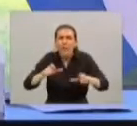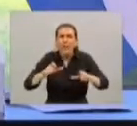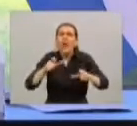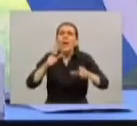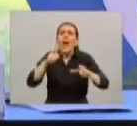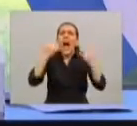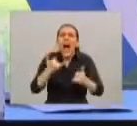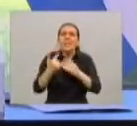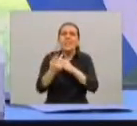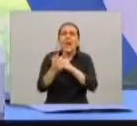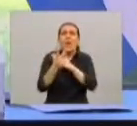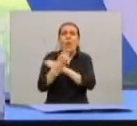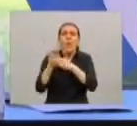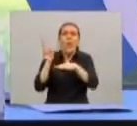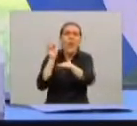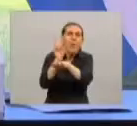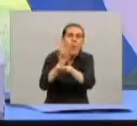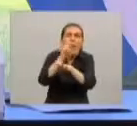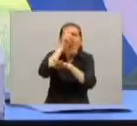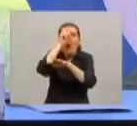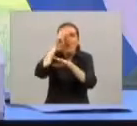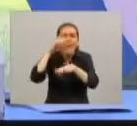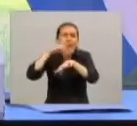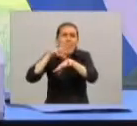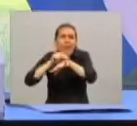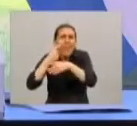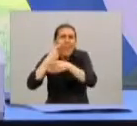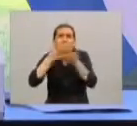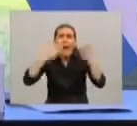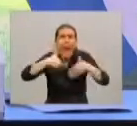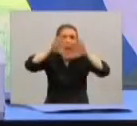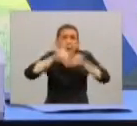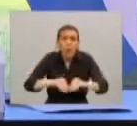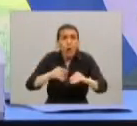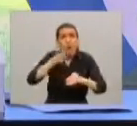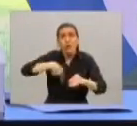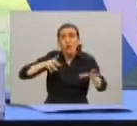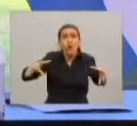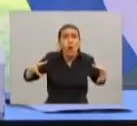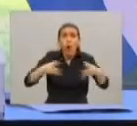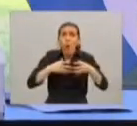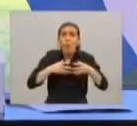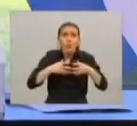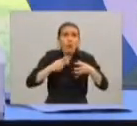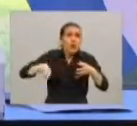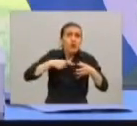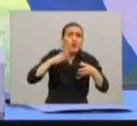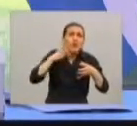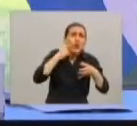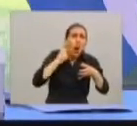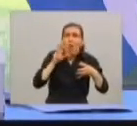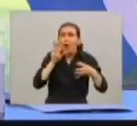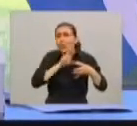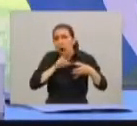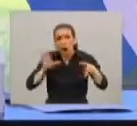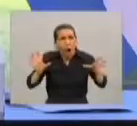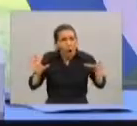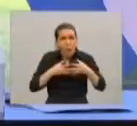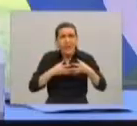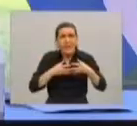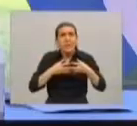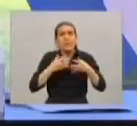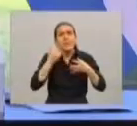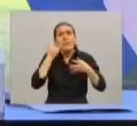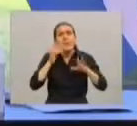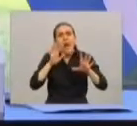atención de terapia intensiva o porque no se han notificado todos los casos que tuvieron? Esas preguntas también están ahí. Porque si miramos